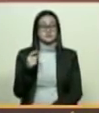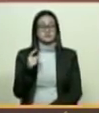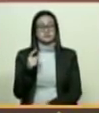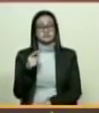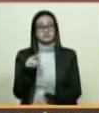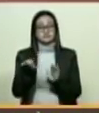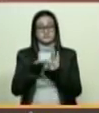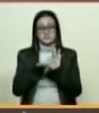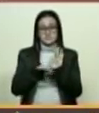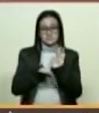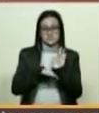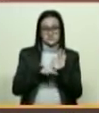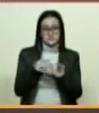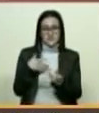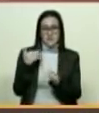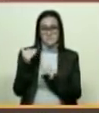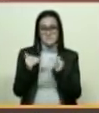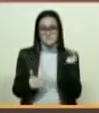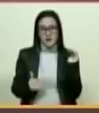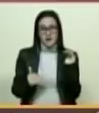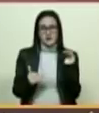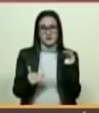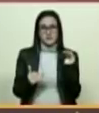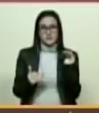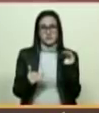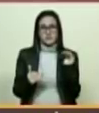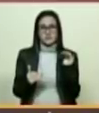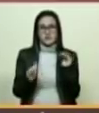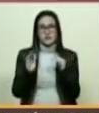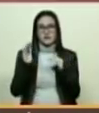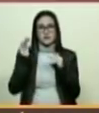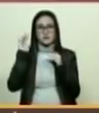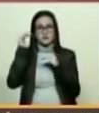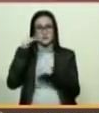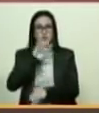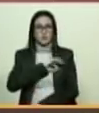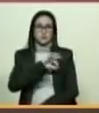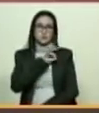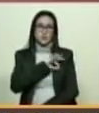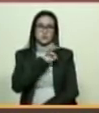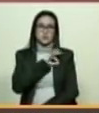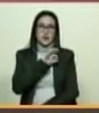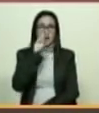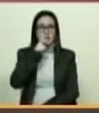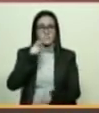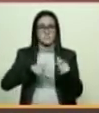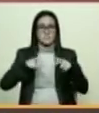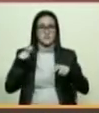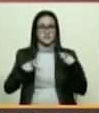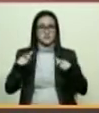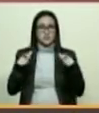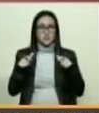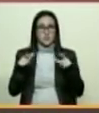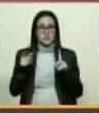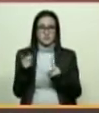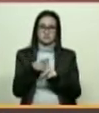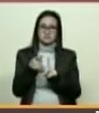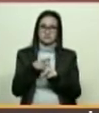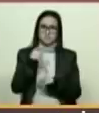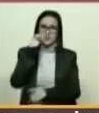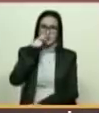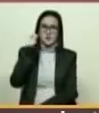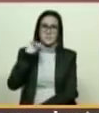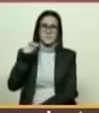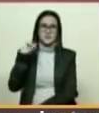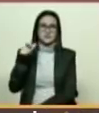que se disminuya en lo posible la atención social de las personas, principalmente de las personas